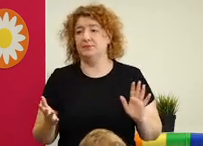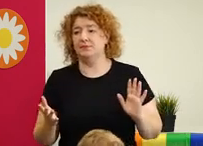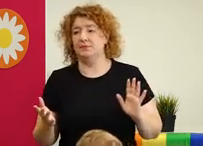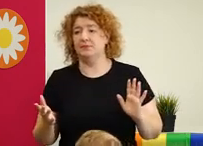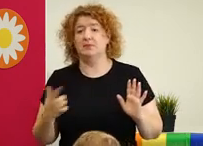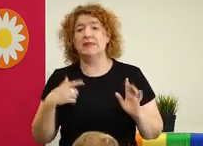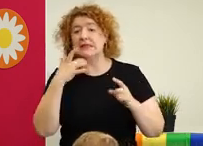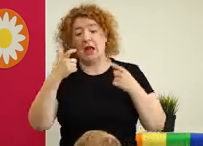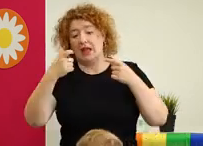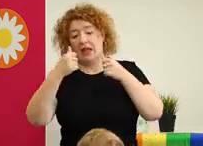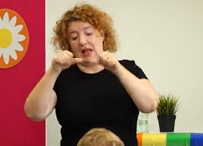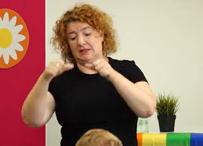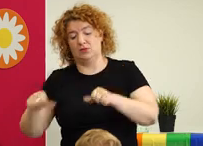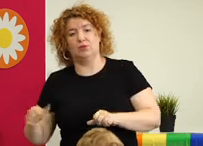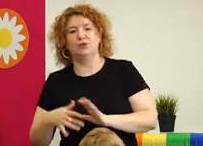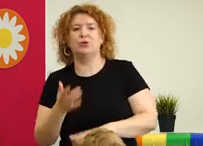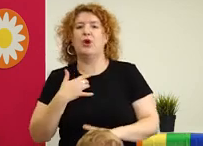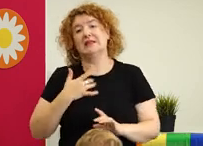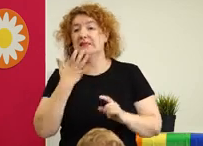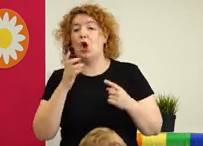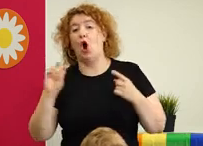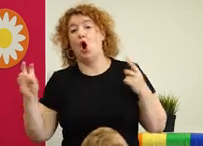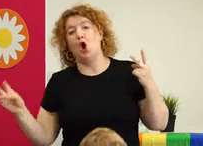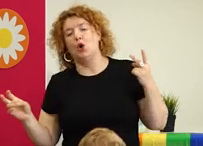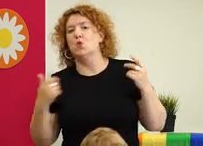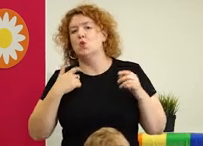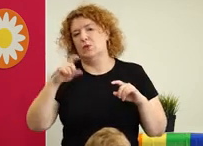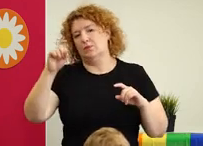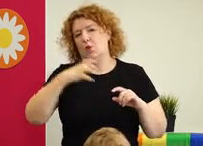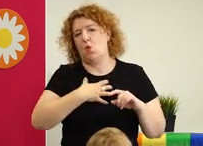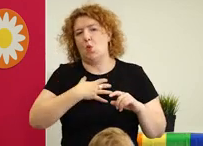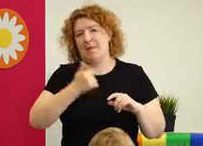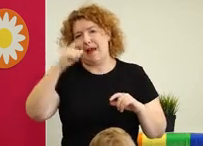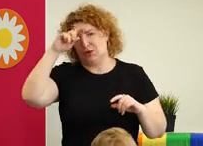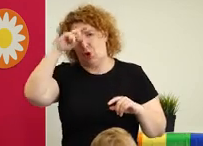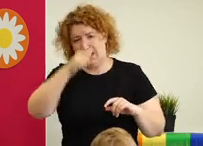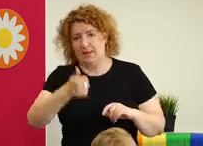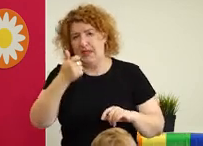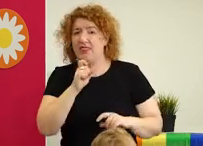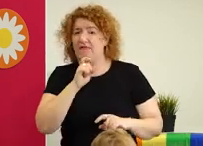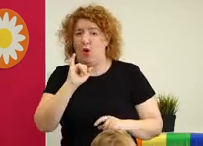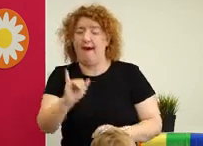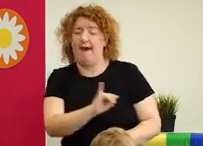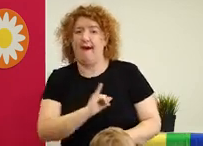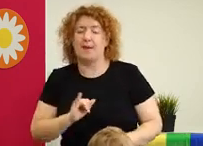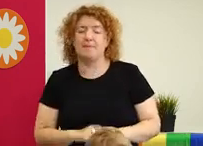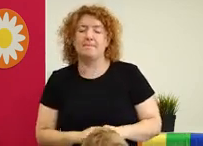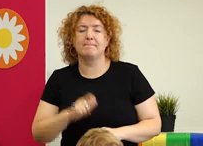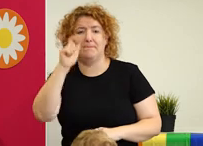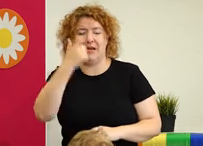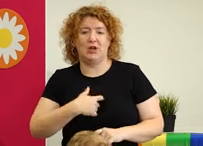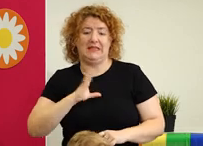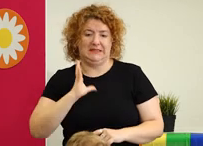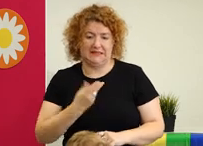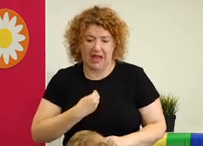de estas categorías, ¿no? Pues ya tengo más complicaciones, por eso es como claro que hay más dificultades para las personas trans